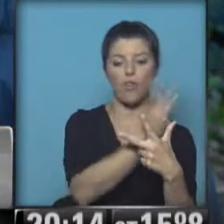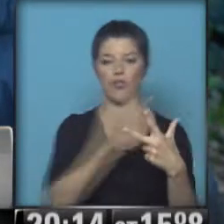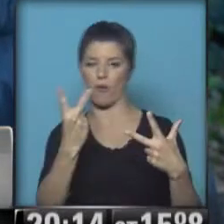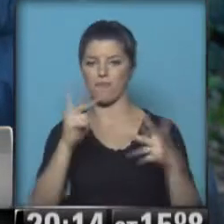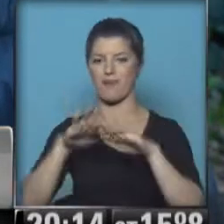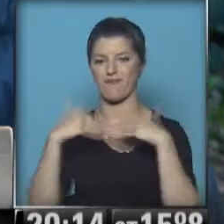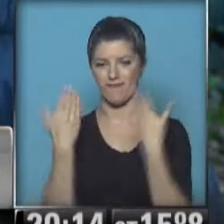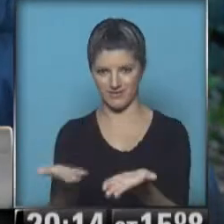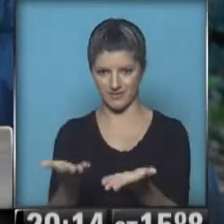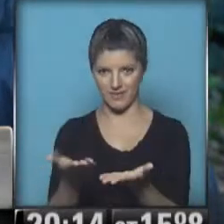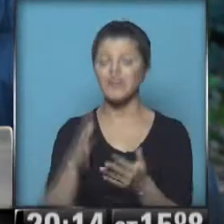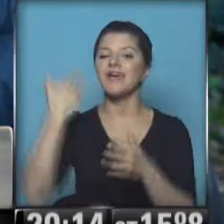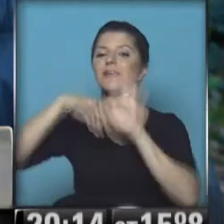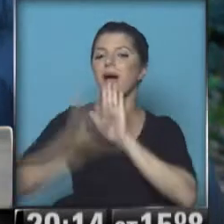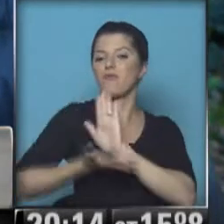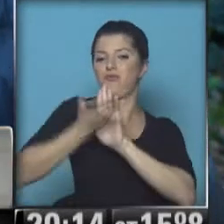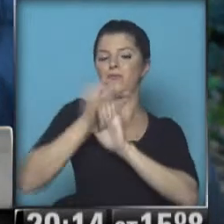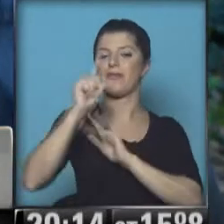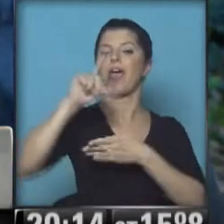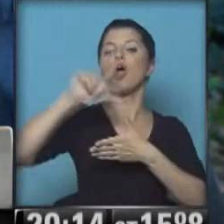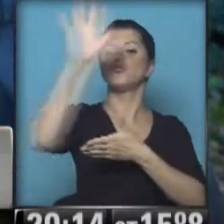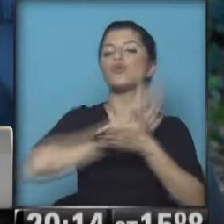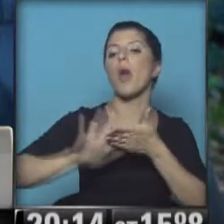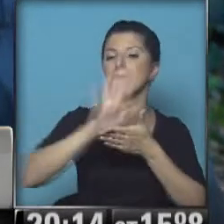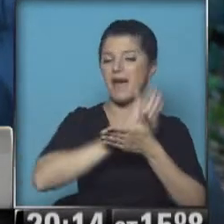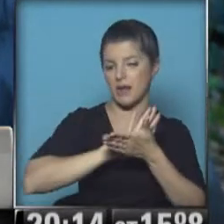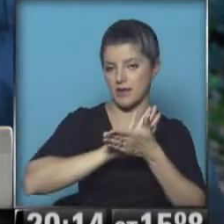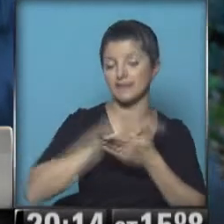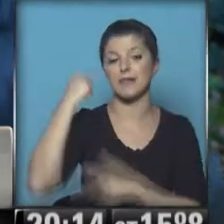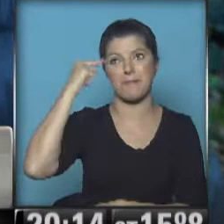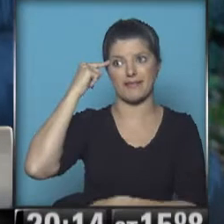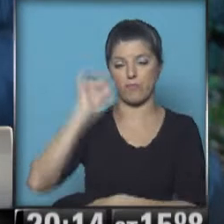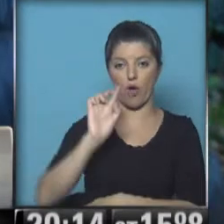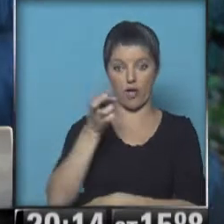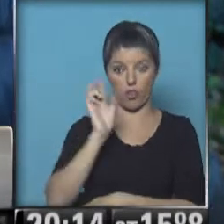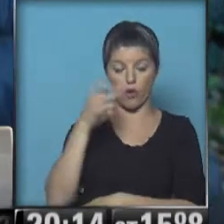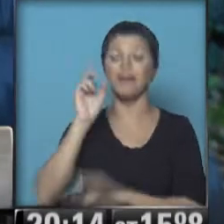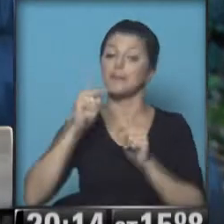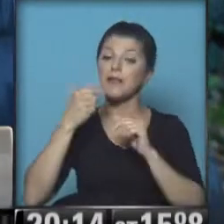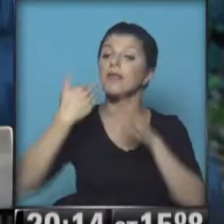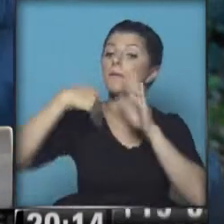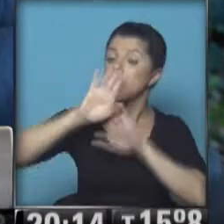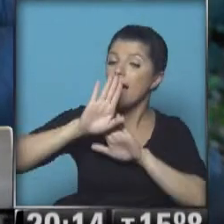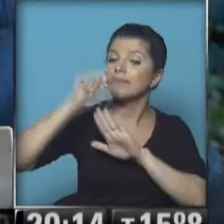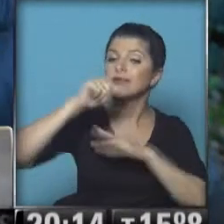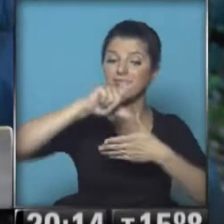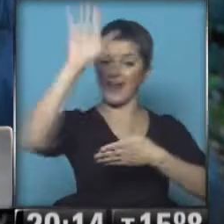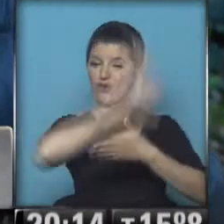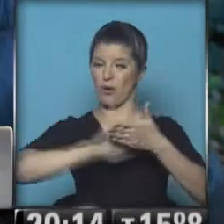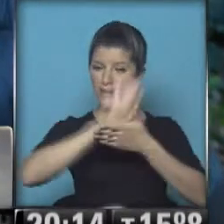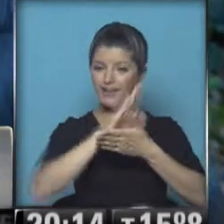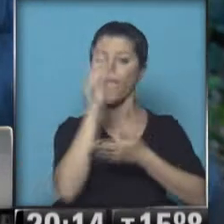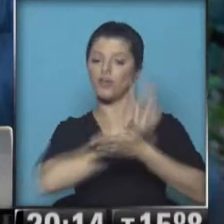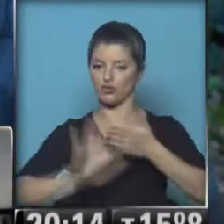más alto de Sudamérica, medido en términos de dólar, y es prácticamente el más alto de la región latinoamericana en su conjunto,